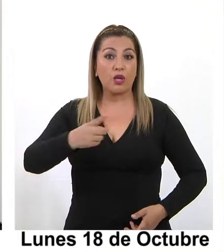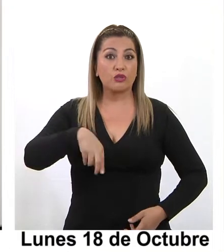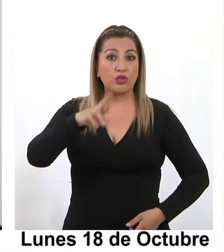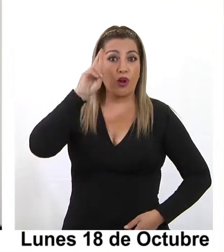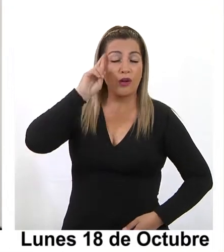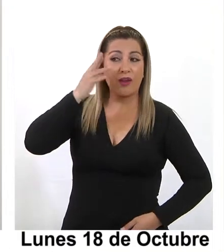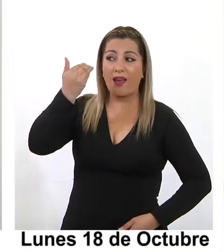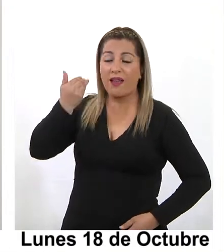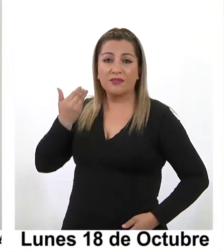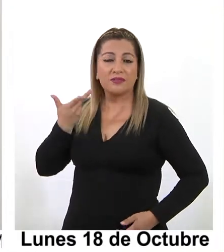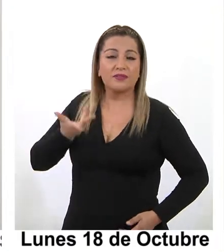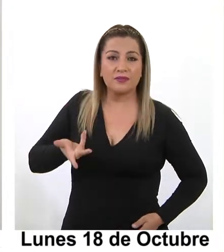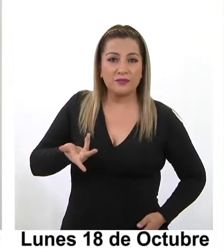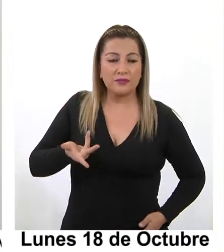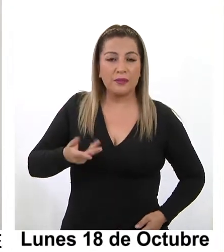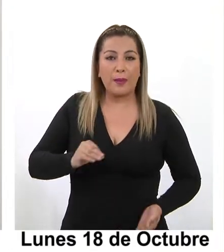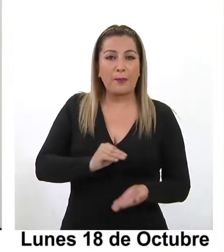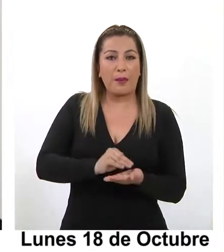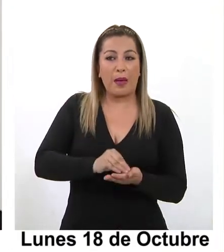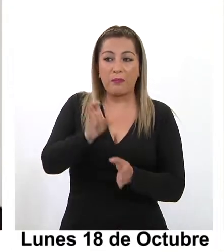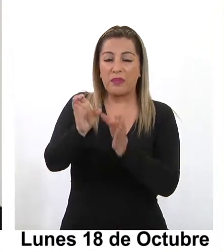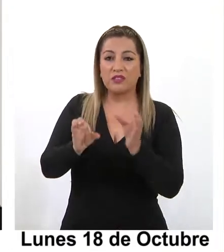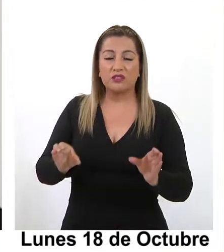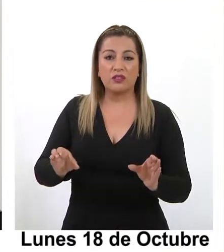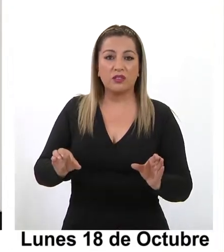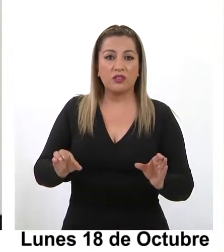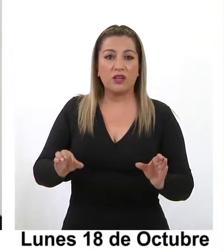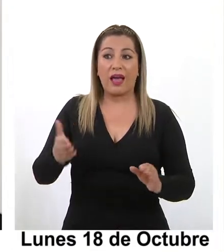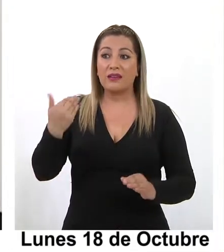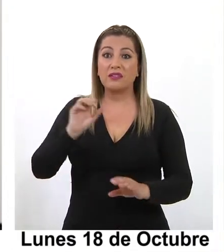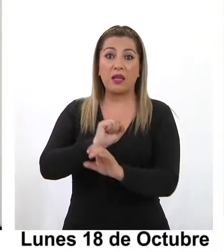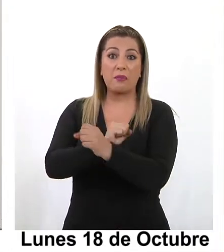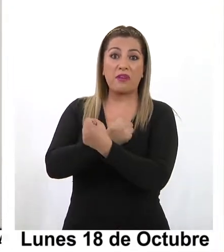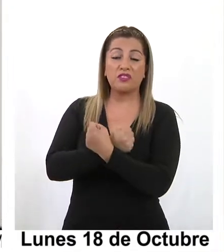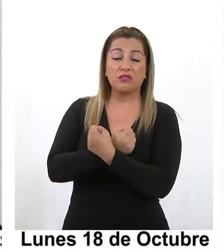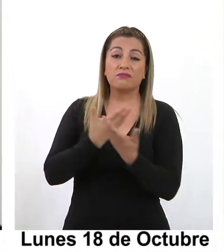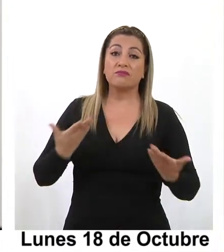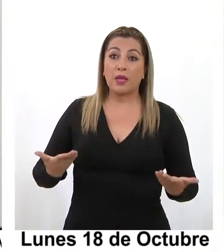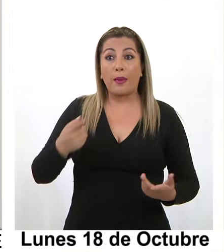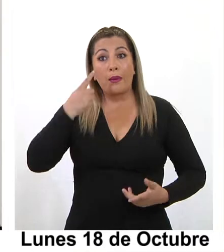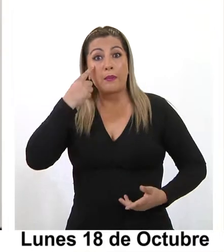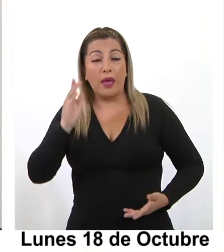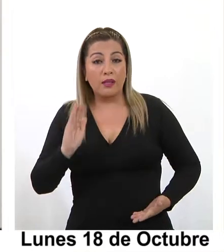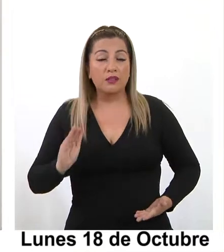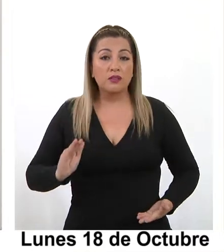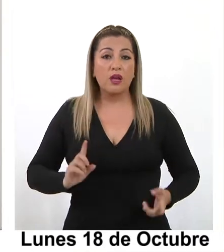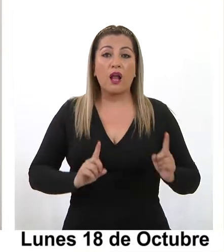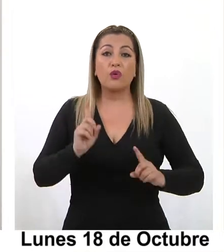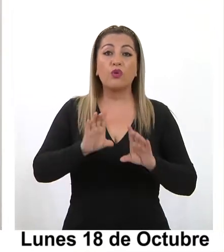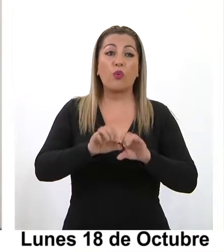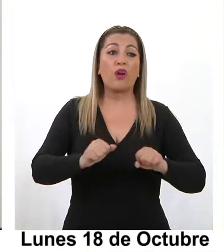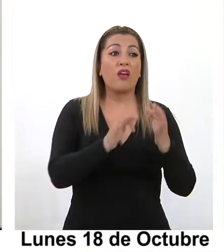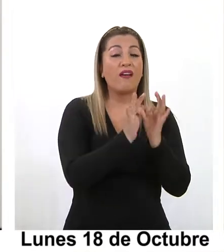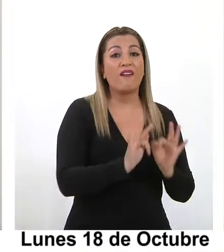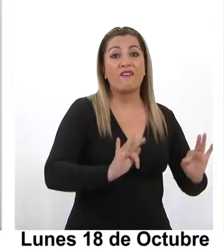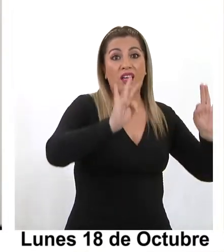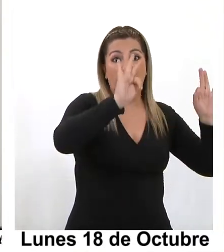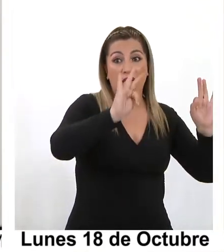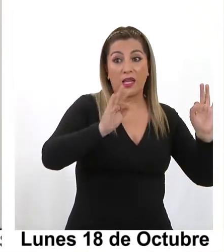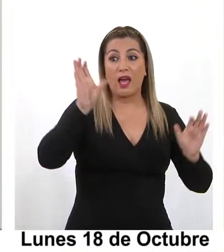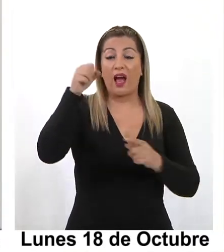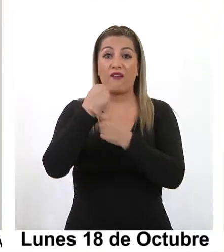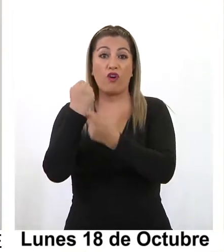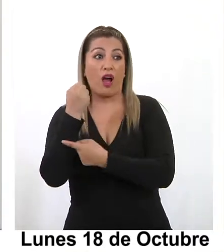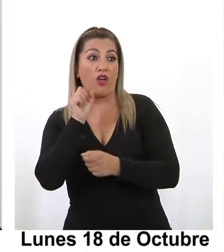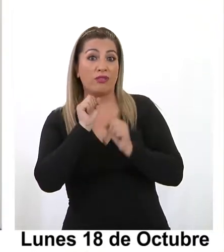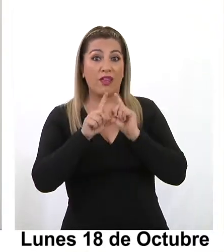Recordemos que inicialmente la mayoría de los imputados se encontraban en prisión preventiva. Sin embargo, tras un acuerdo entre la Fiscalía y las defensas,